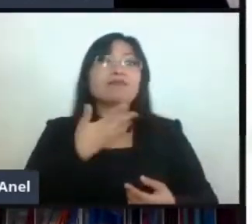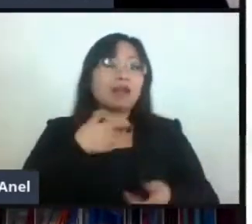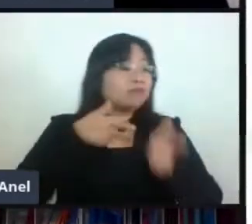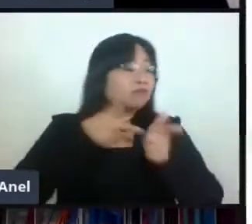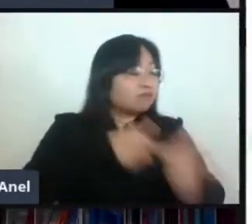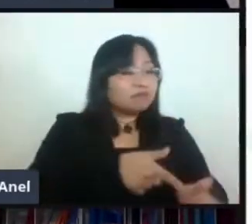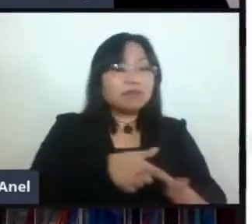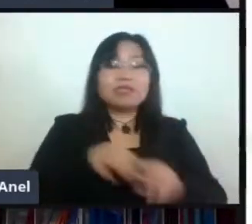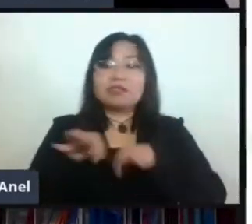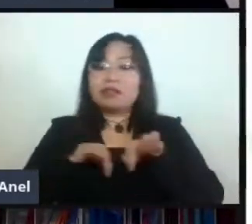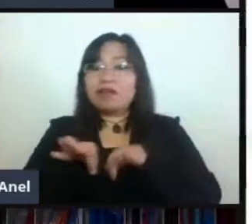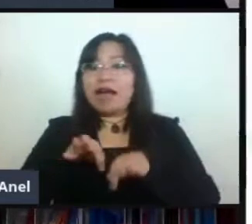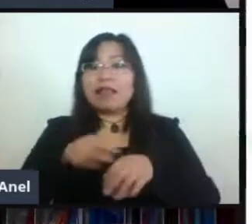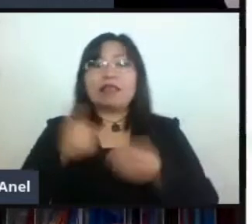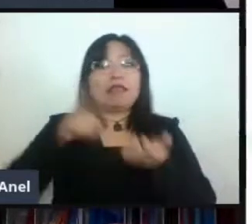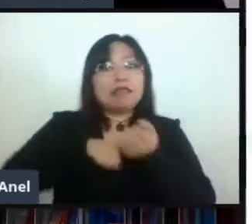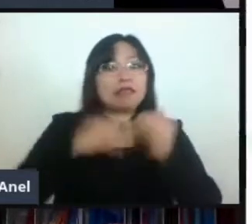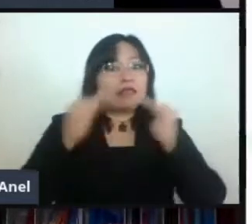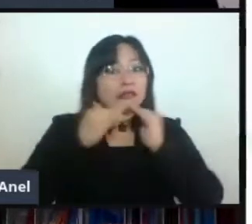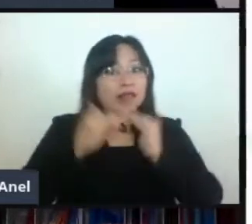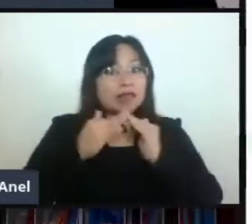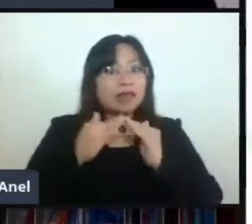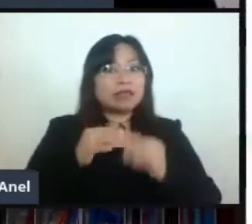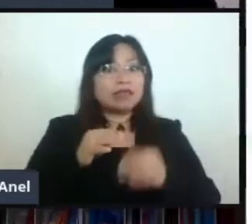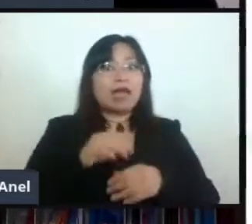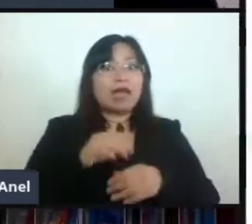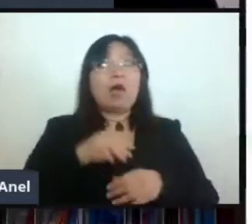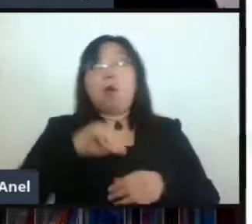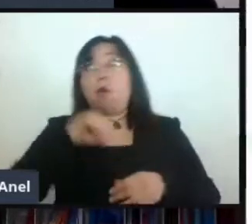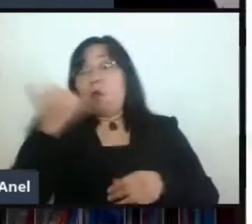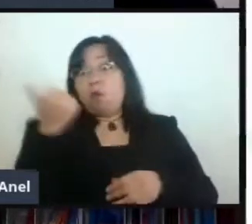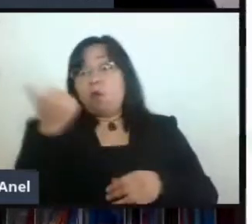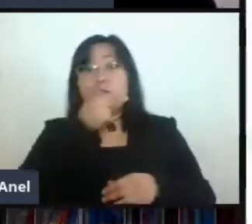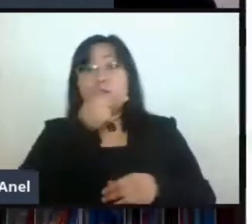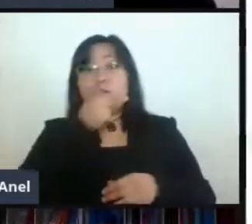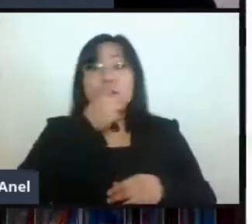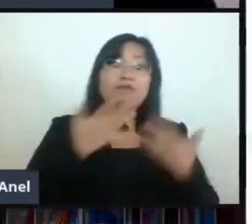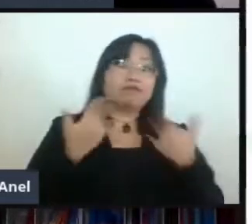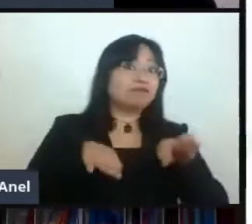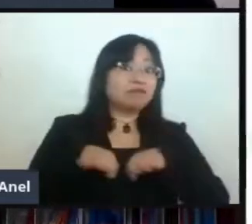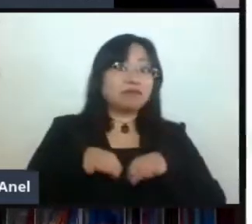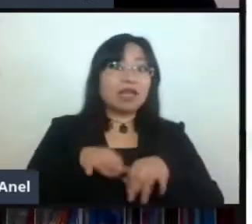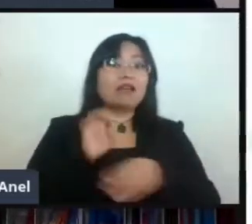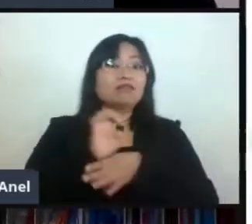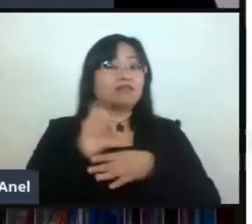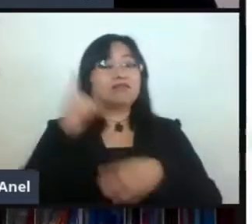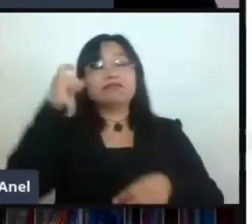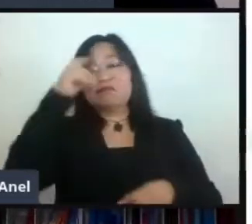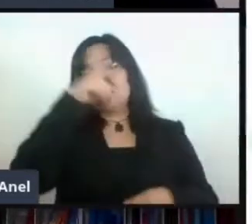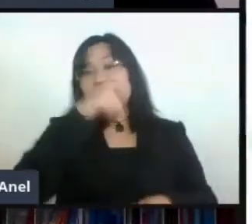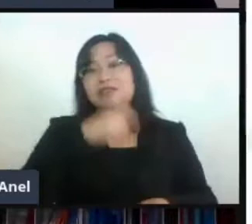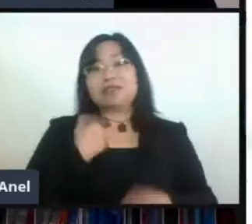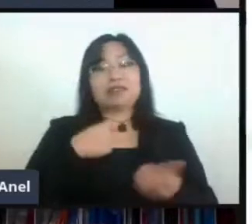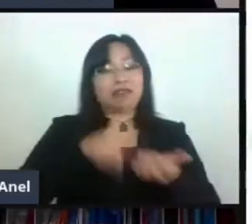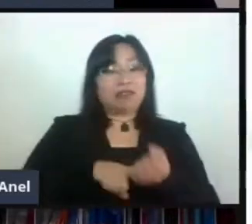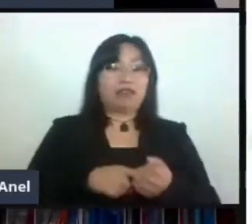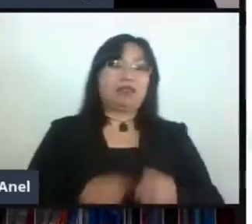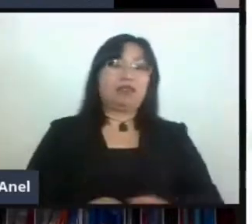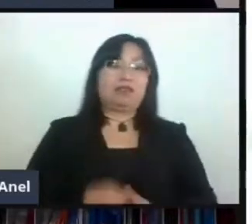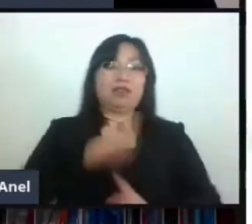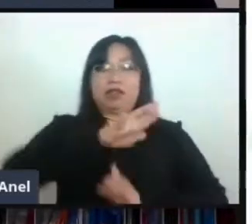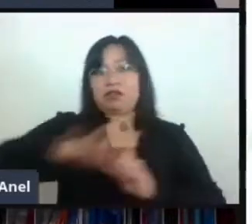casa en home office y hay otros que no tienen trabajo, que se han quedado sin trabajo. Entonces la situación de casa es muy difícil y por